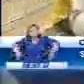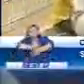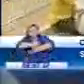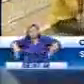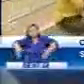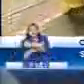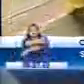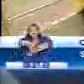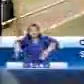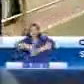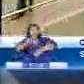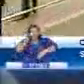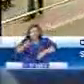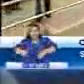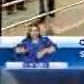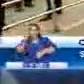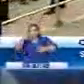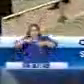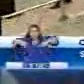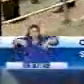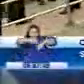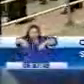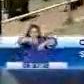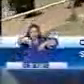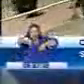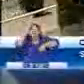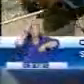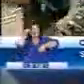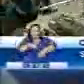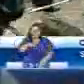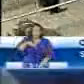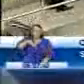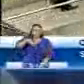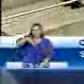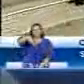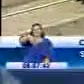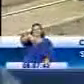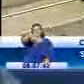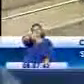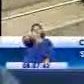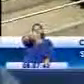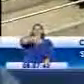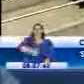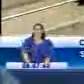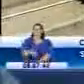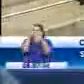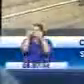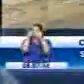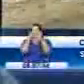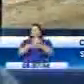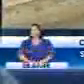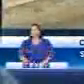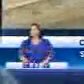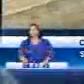poder circular estamos junto a la terminal terrestre junto a la estación de la metrovía acá en donde podemos ver que esta campaña